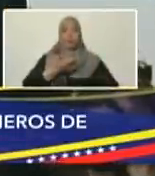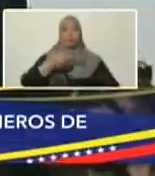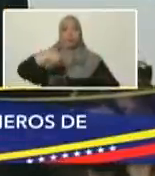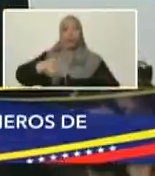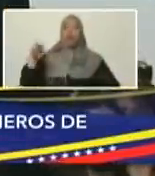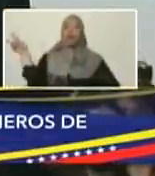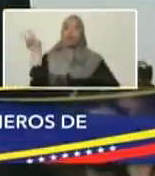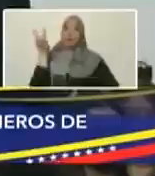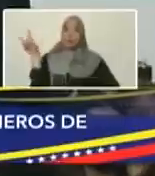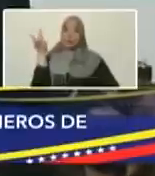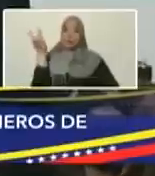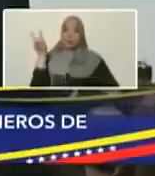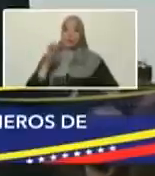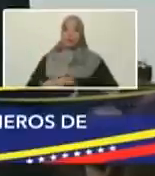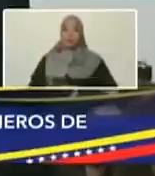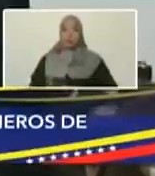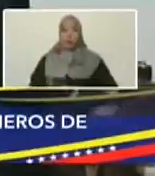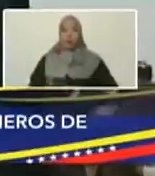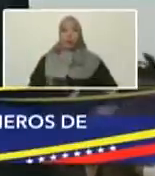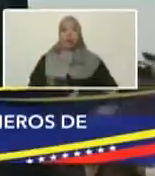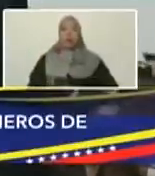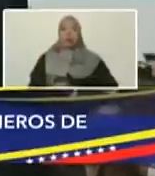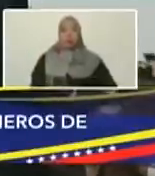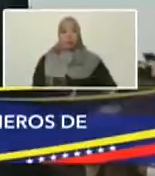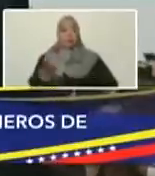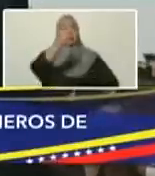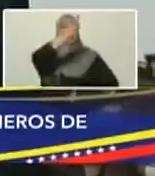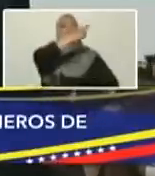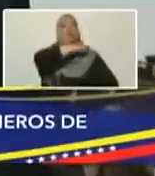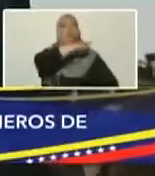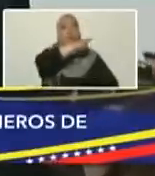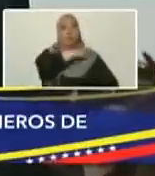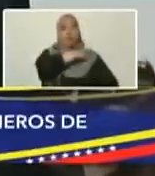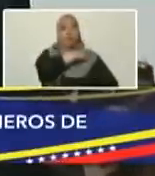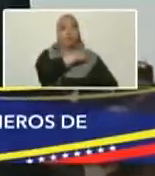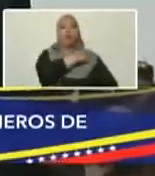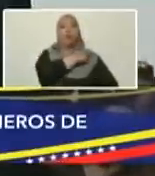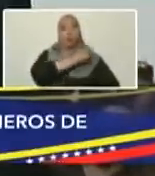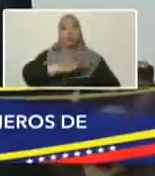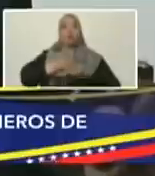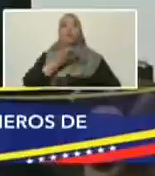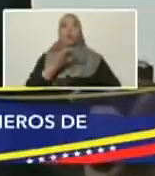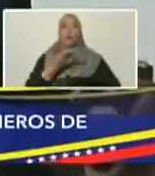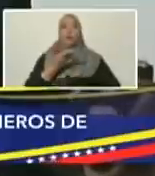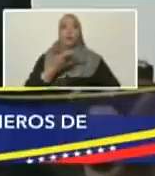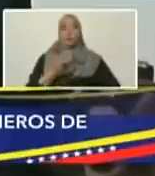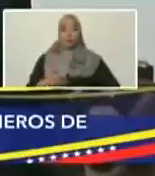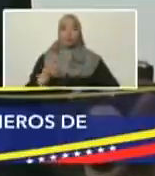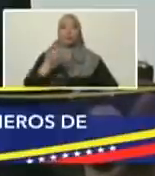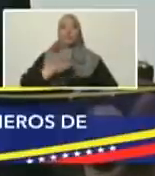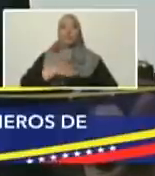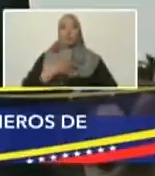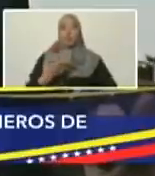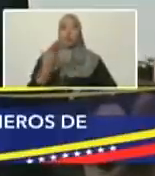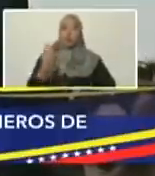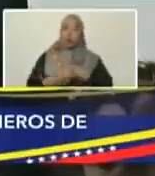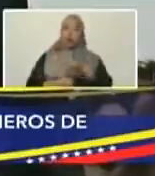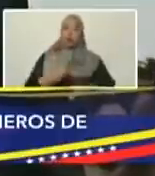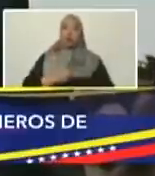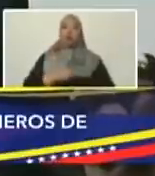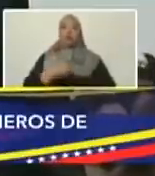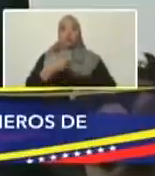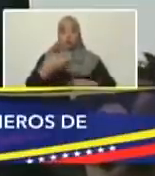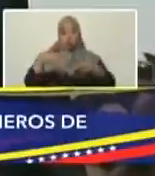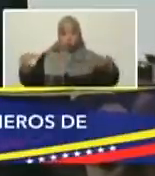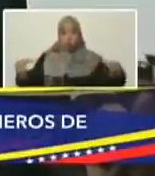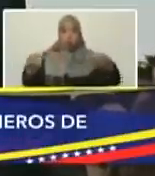de Venezuela, como comandante jefe, autorizo el ascenso a general de